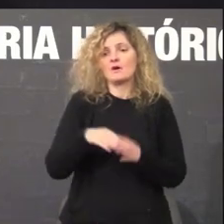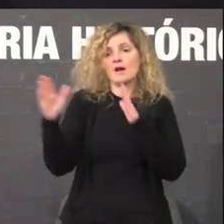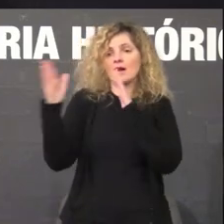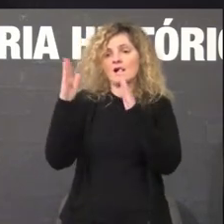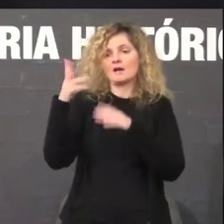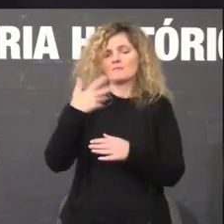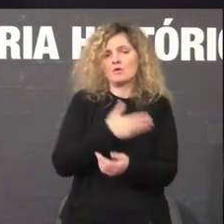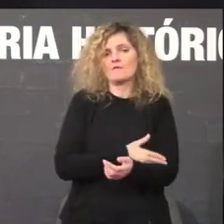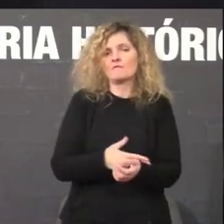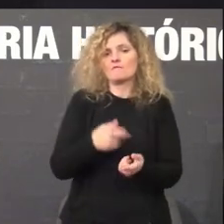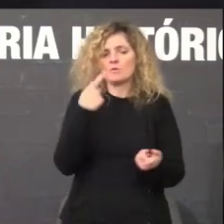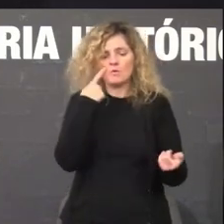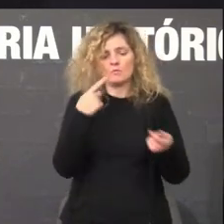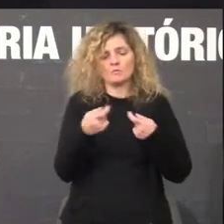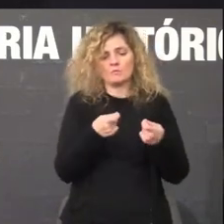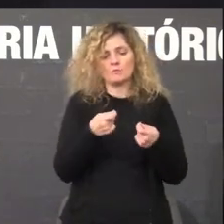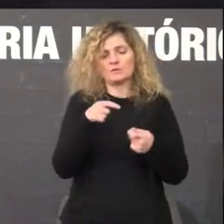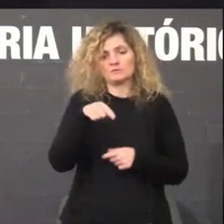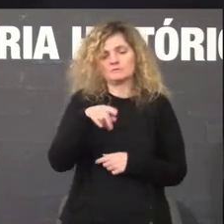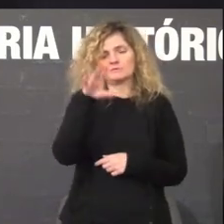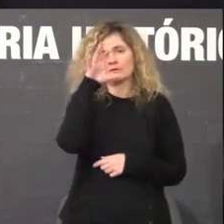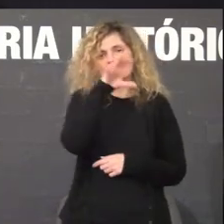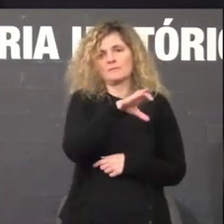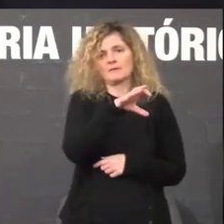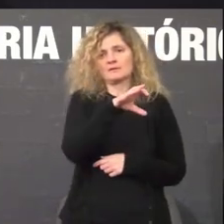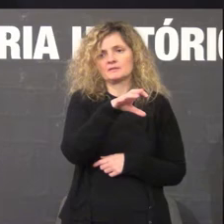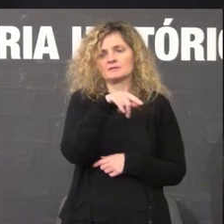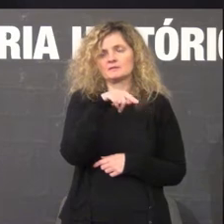Franco lo controlaba este país